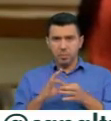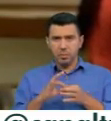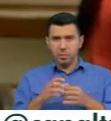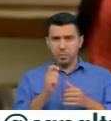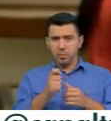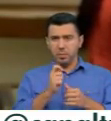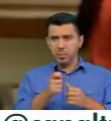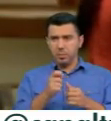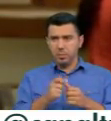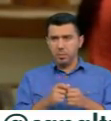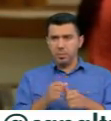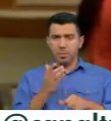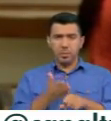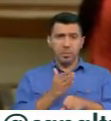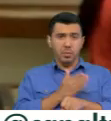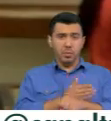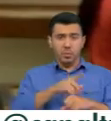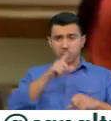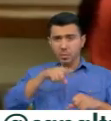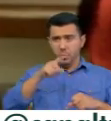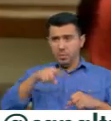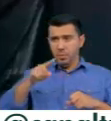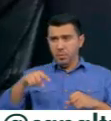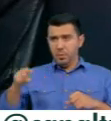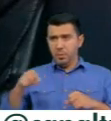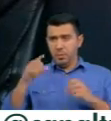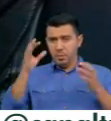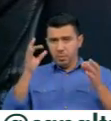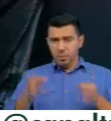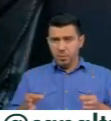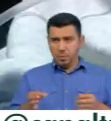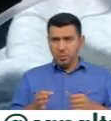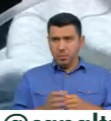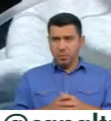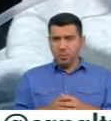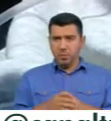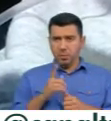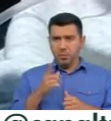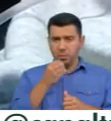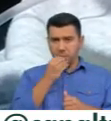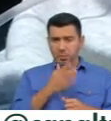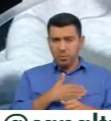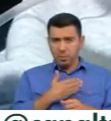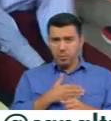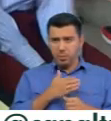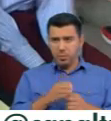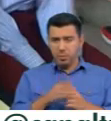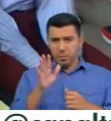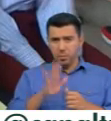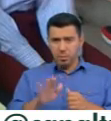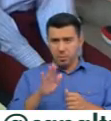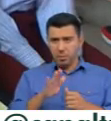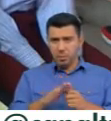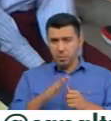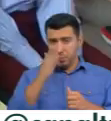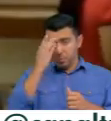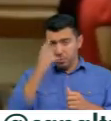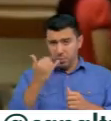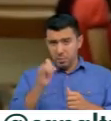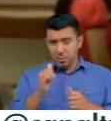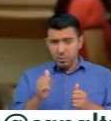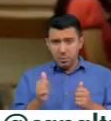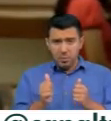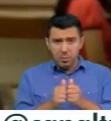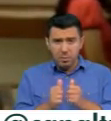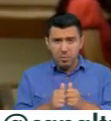suscritos en meses anteriores se han cumplido esto nos es satisfactorio para el departamento porque hemos tenido un acompañamiento